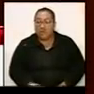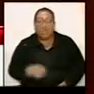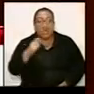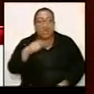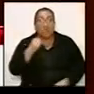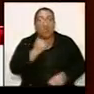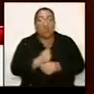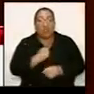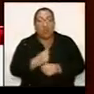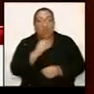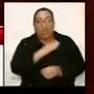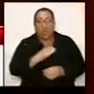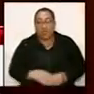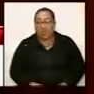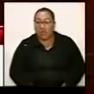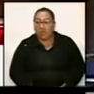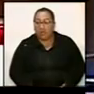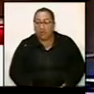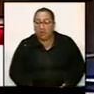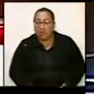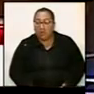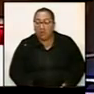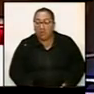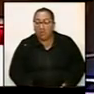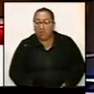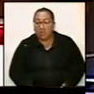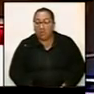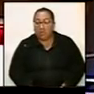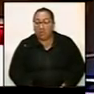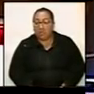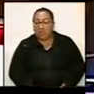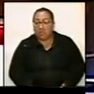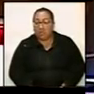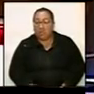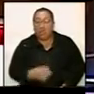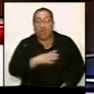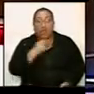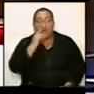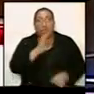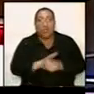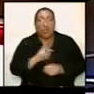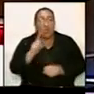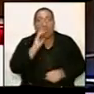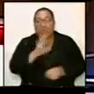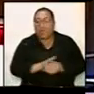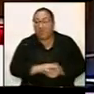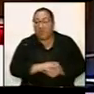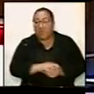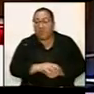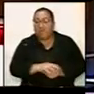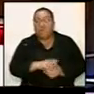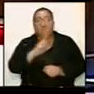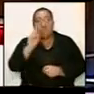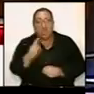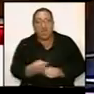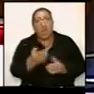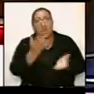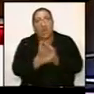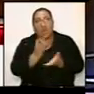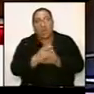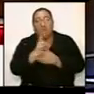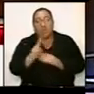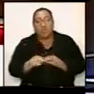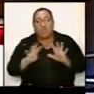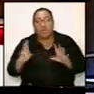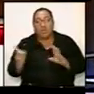de gobierno. Es el gobierno de las promesas incumplidas. 1.000 colegios el